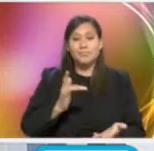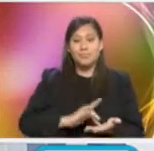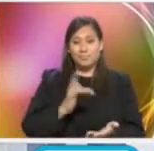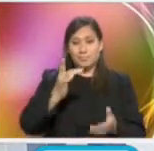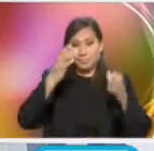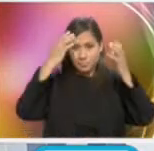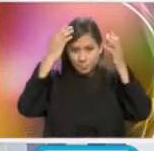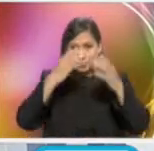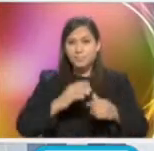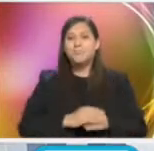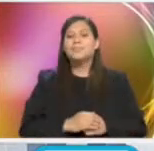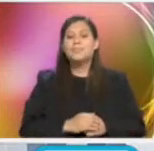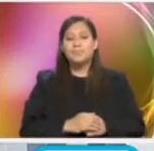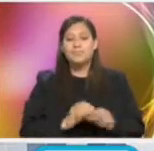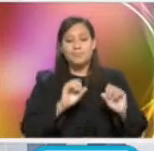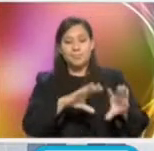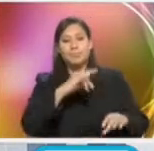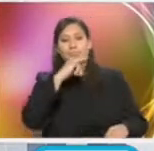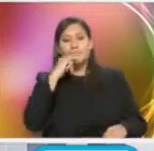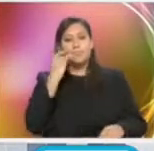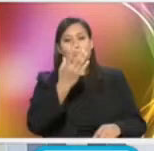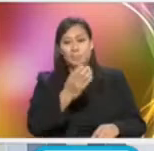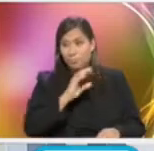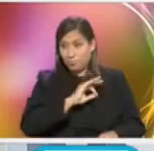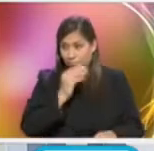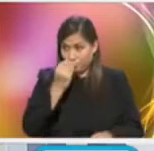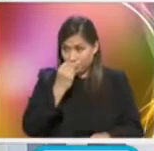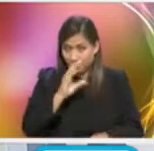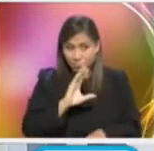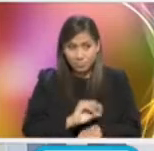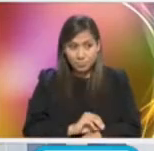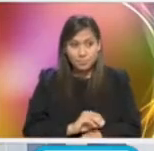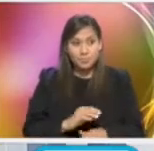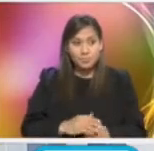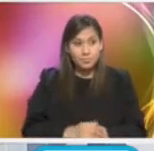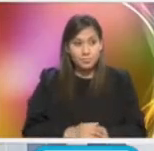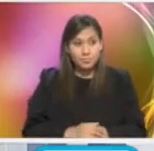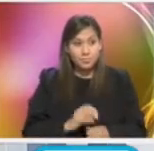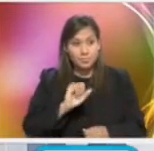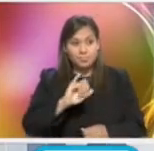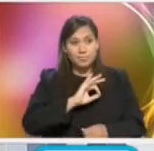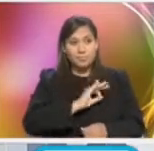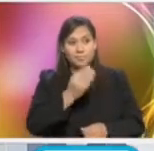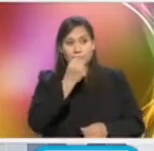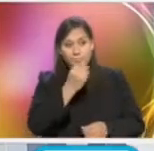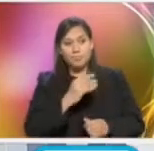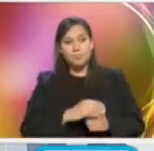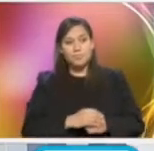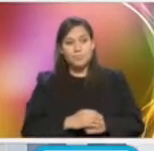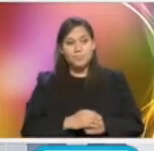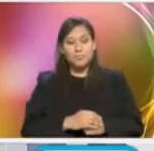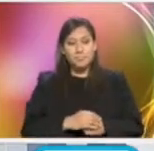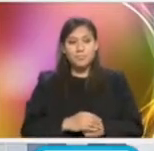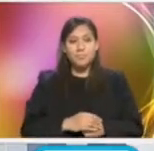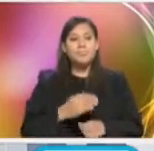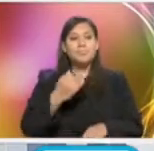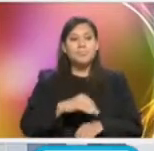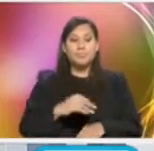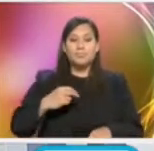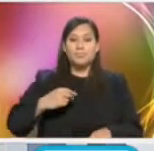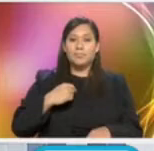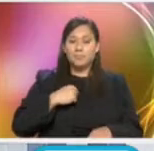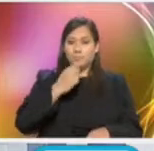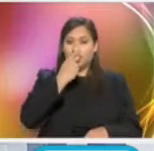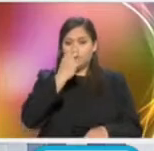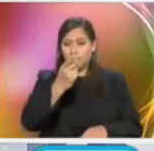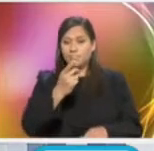Gracias, chef. No, hombre, ahí dejamos el chipotlito ¿Lo para, puedo los, probar? para los valientes, vas. Sí, lo puedo probar. Pruébele. Ahí Sí, está. mío. Mientras tanto, pues yo